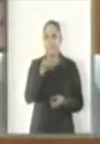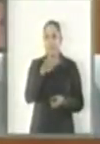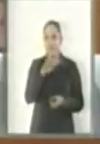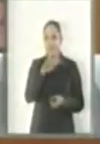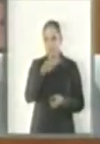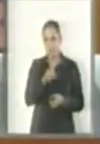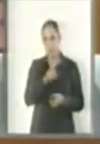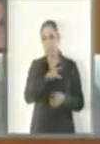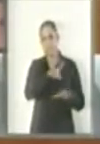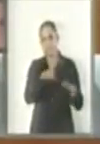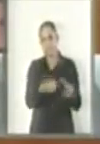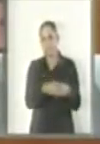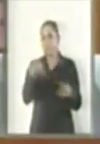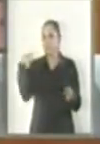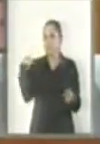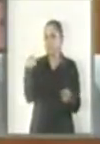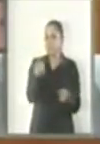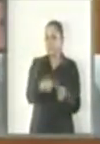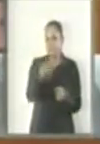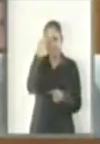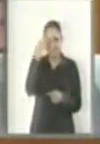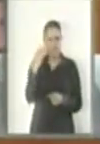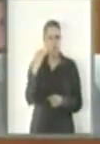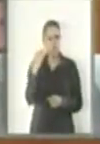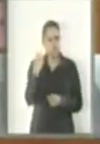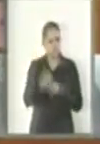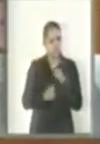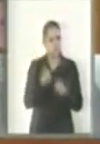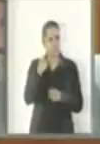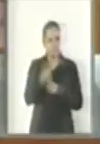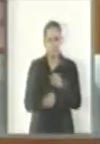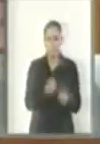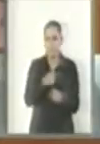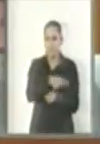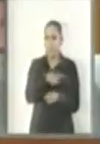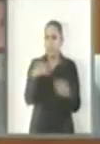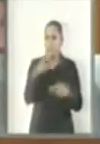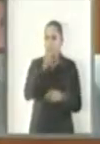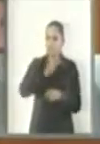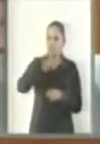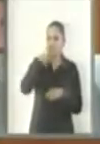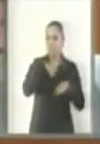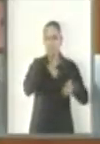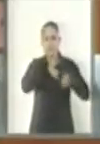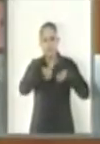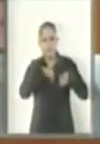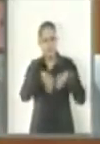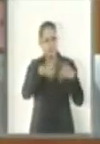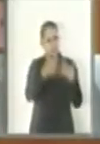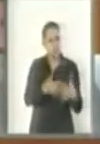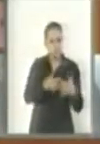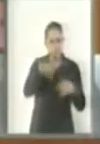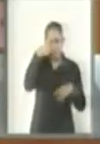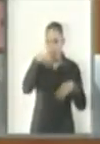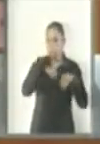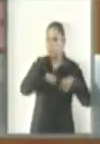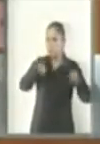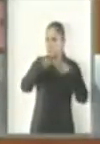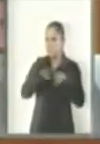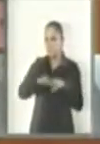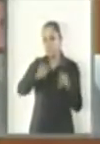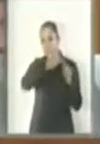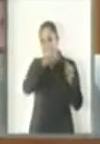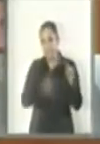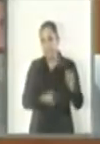en forma exitosa, siendo líder y único productor en el país. La alta rentabilidad de